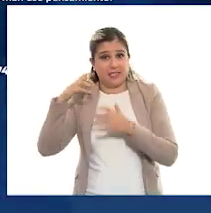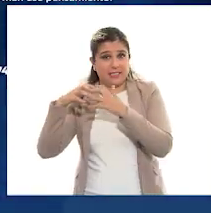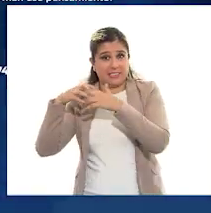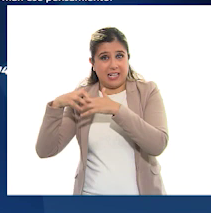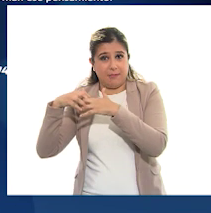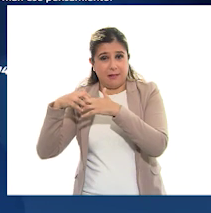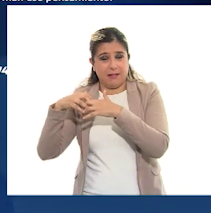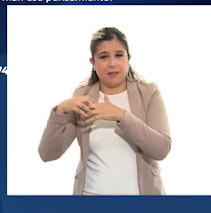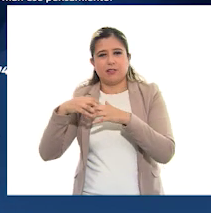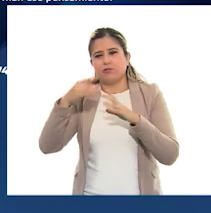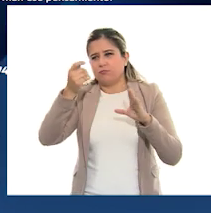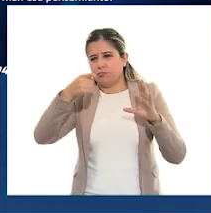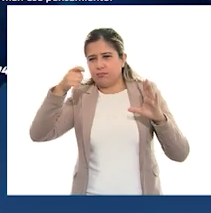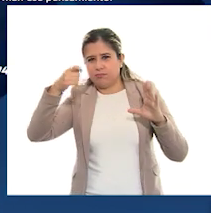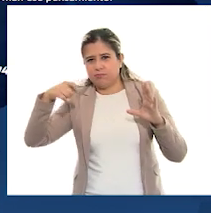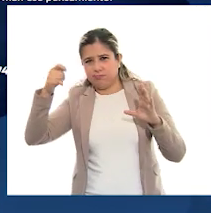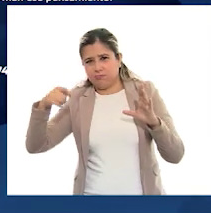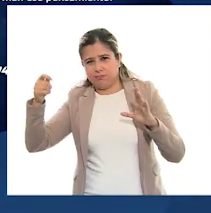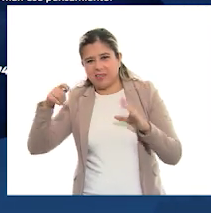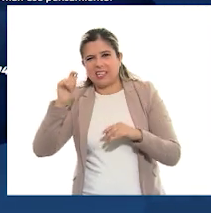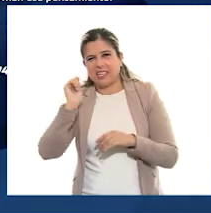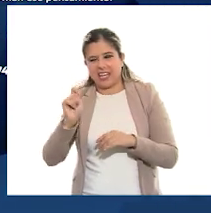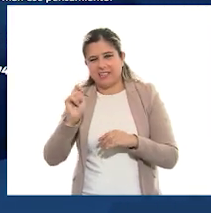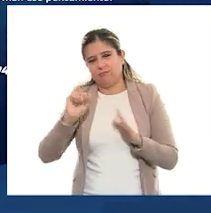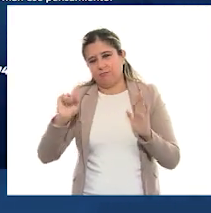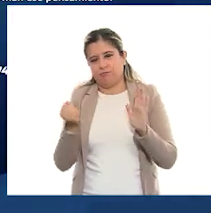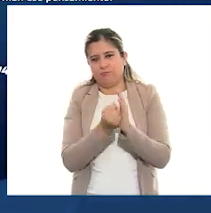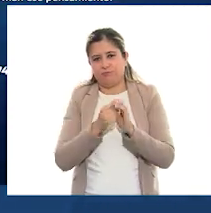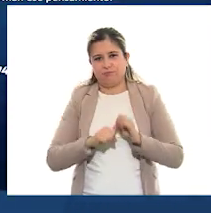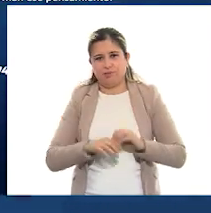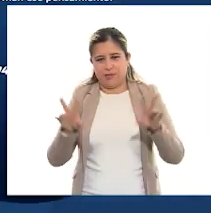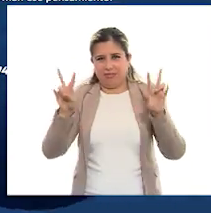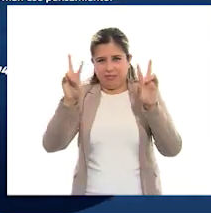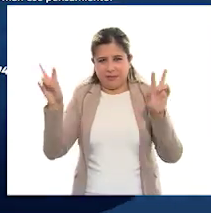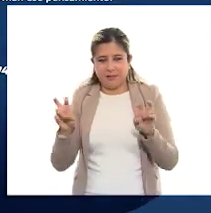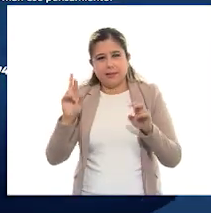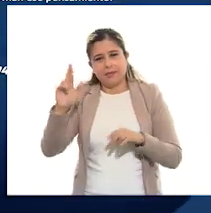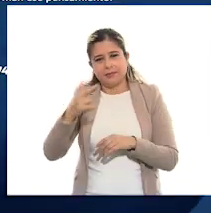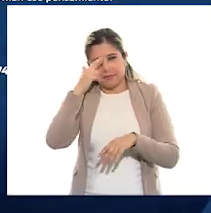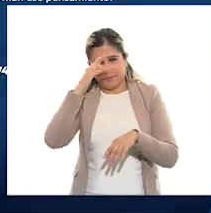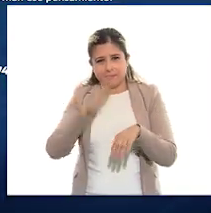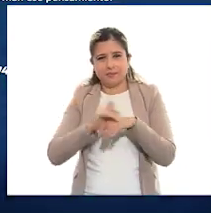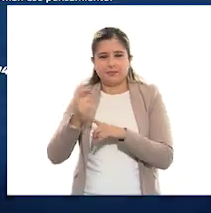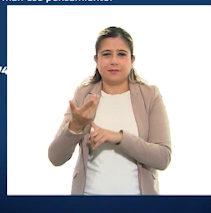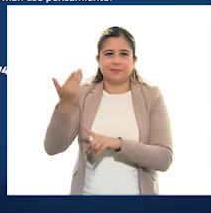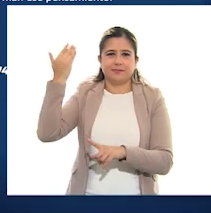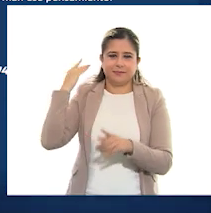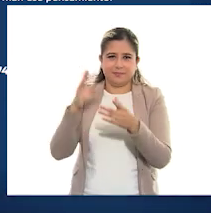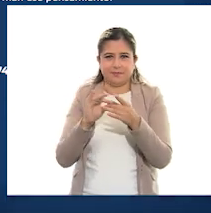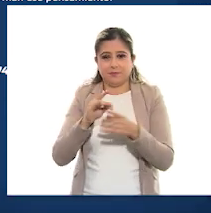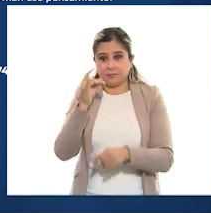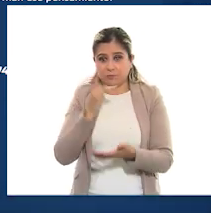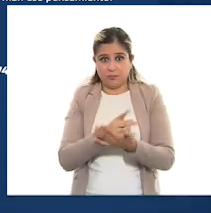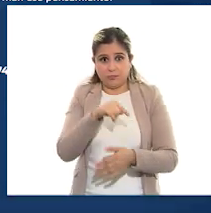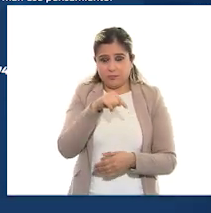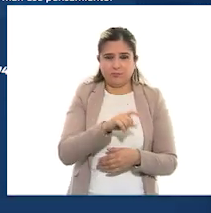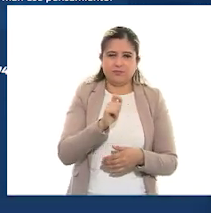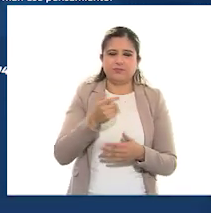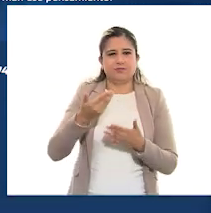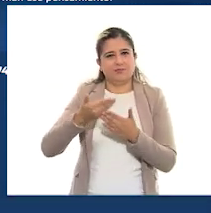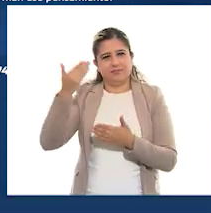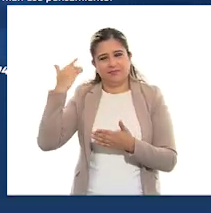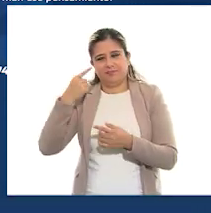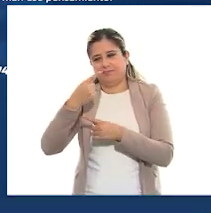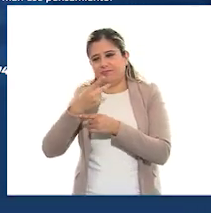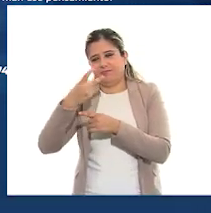está en cursivas, por lo que infiero que es una publicación, recordando lo que hemos visto, no solo en este grado, sino en grados